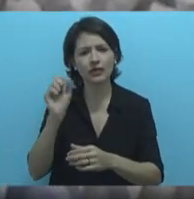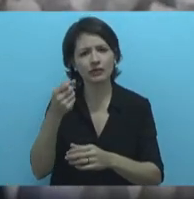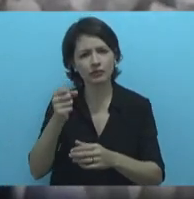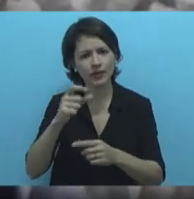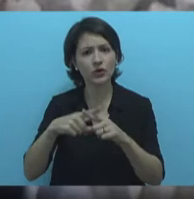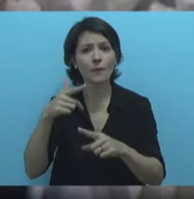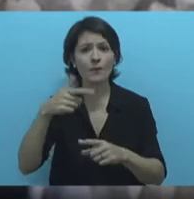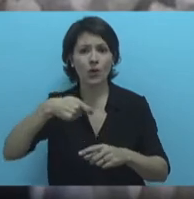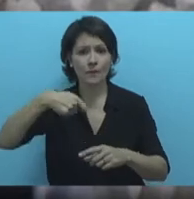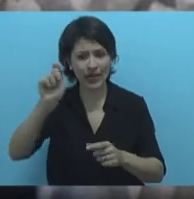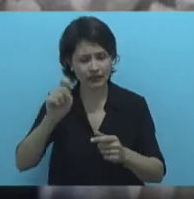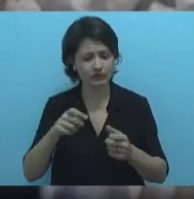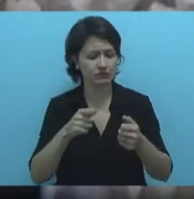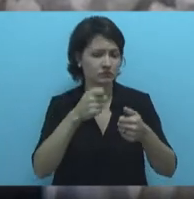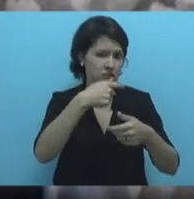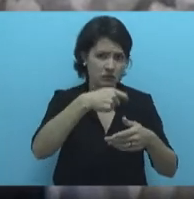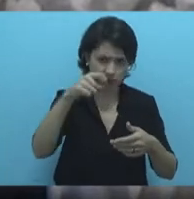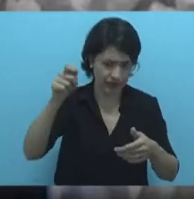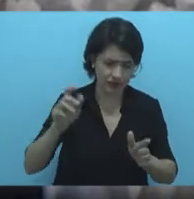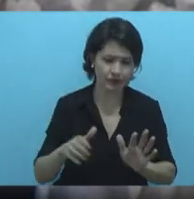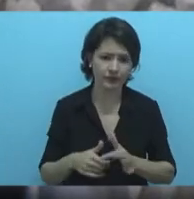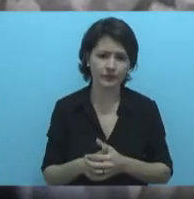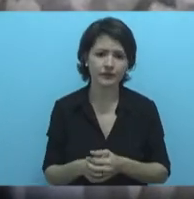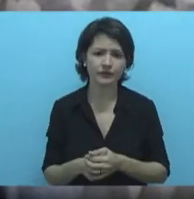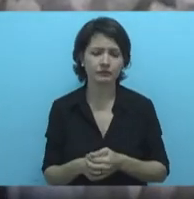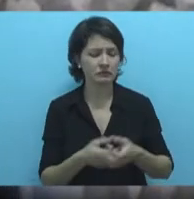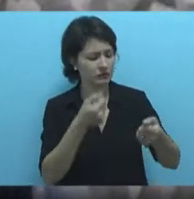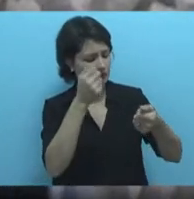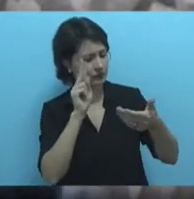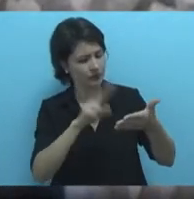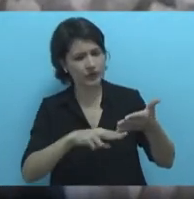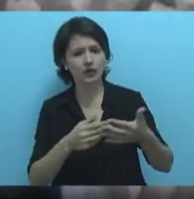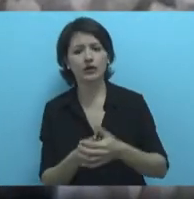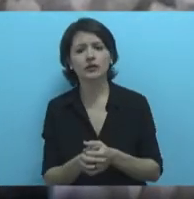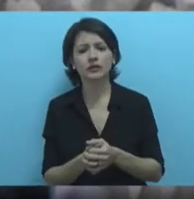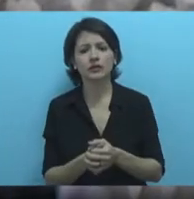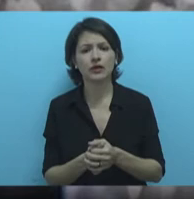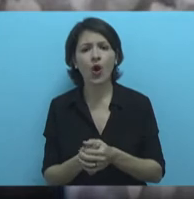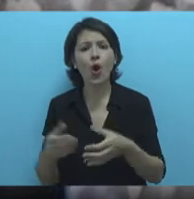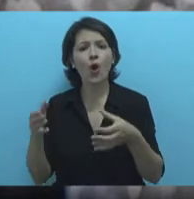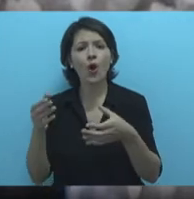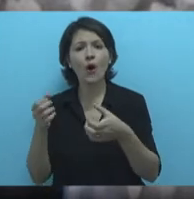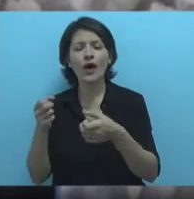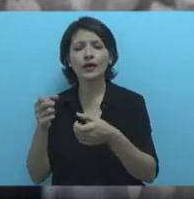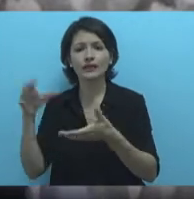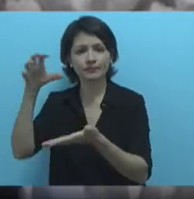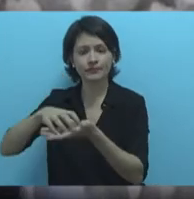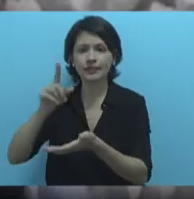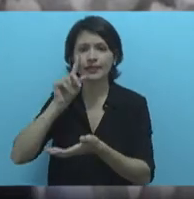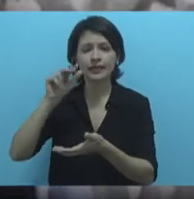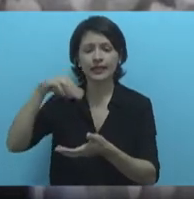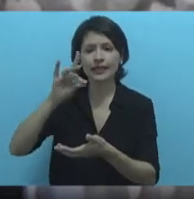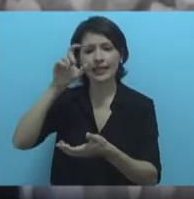si nosotros tomamos de acuerdo a los datos oficiales del indec la canasta